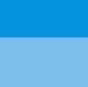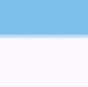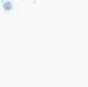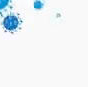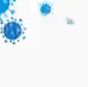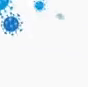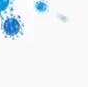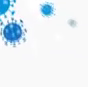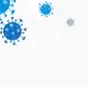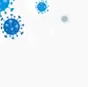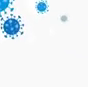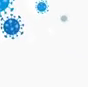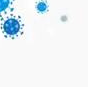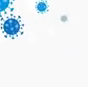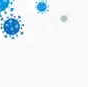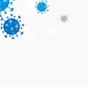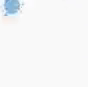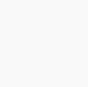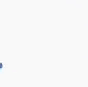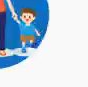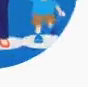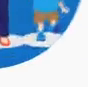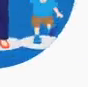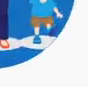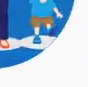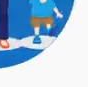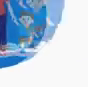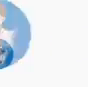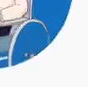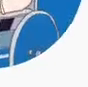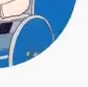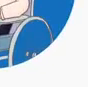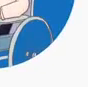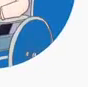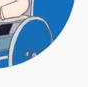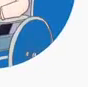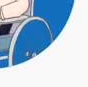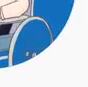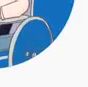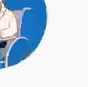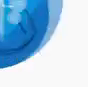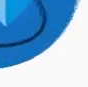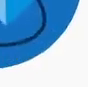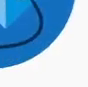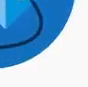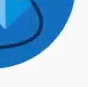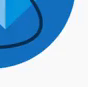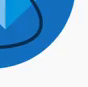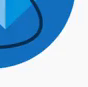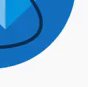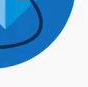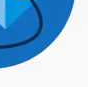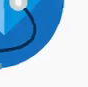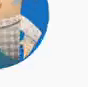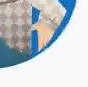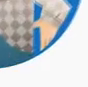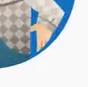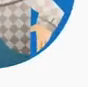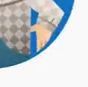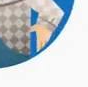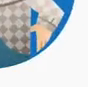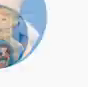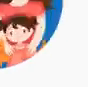residen en departamentos afectados por el cob y 19 madres solteras personas con discapacidad personas con enfermedades crónicas